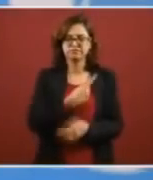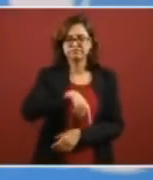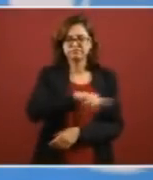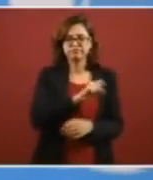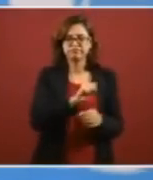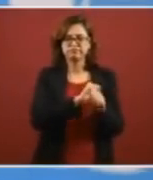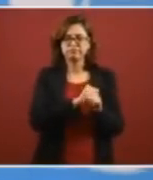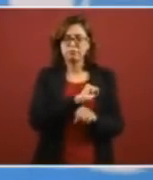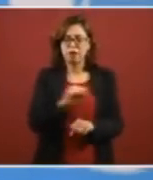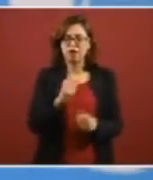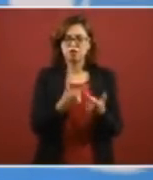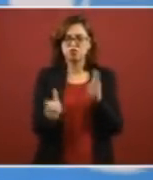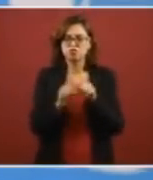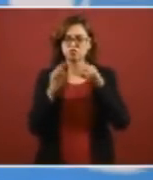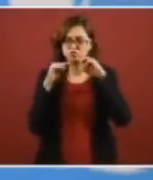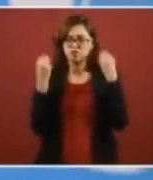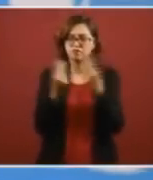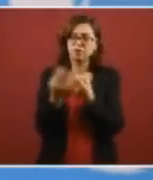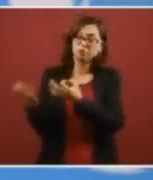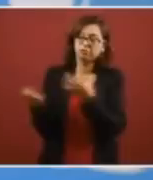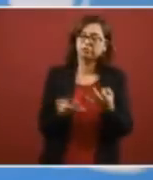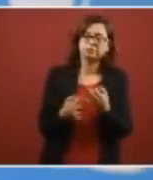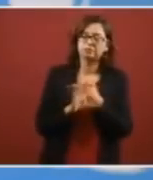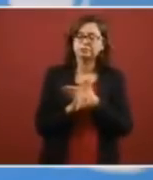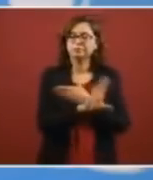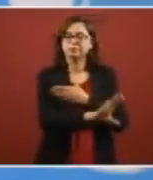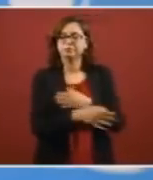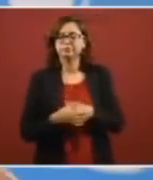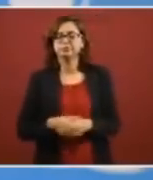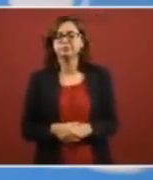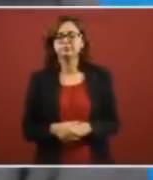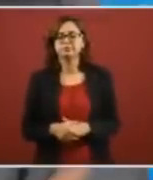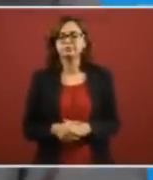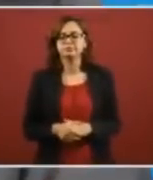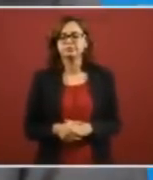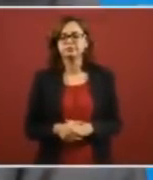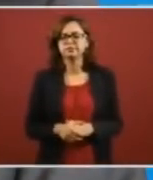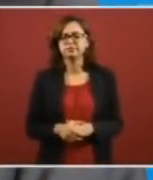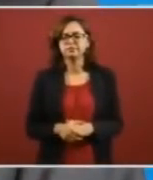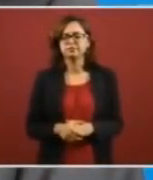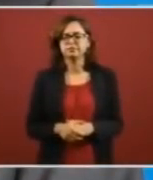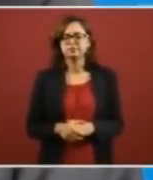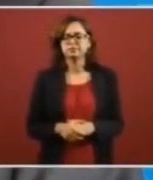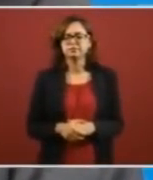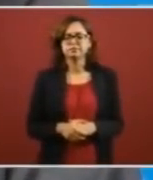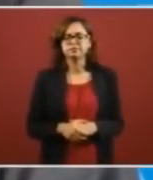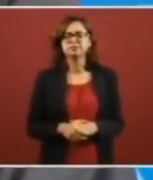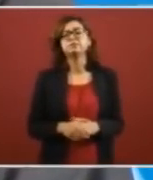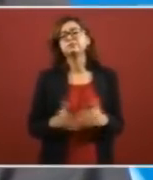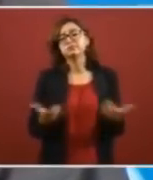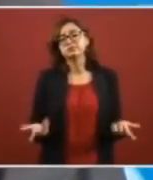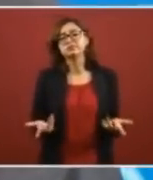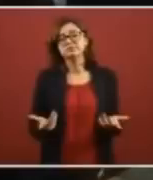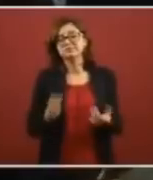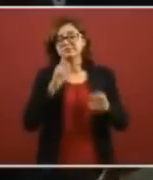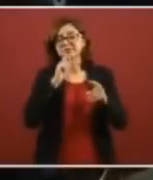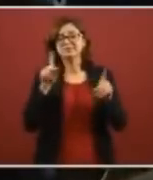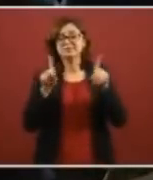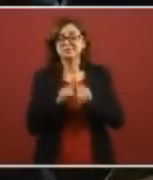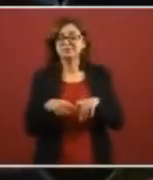delincuencia. Y María Luisa les va a hablar seguramente de un